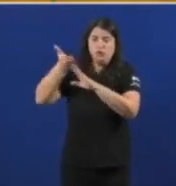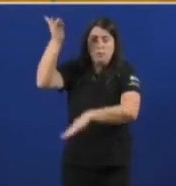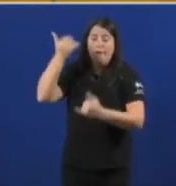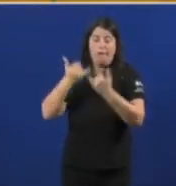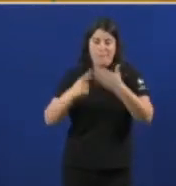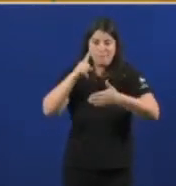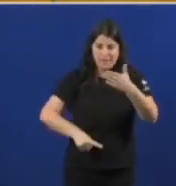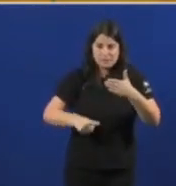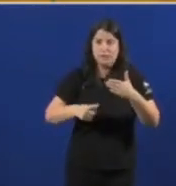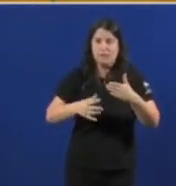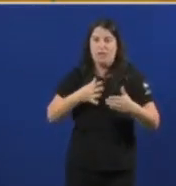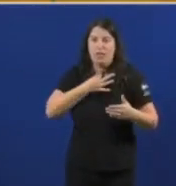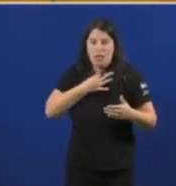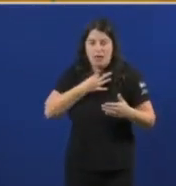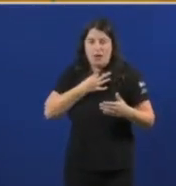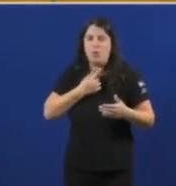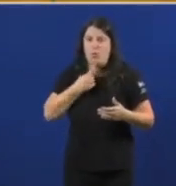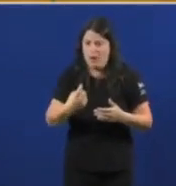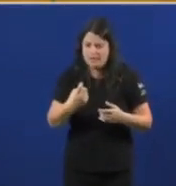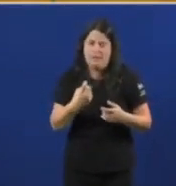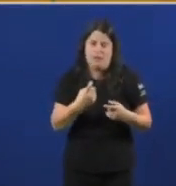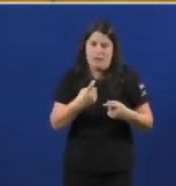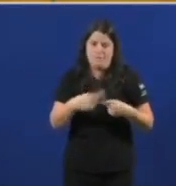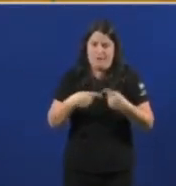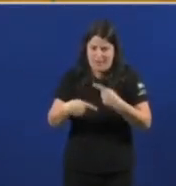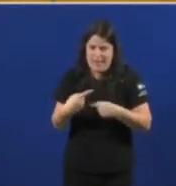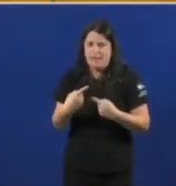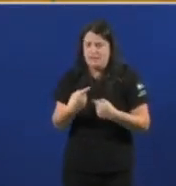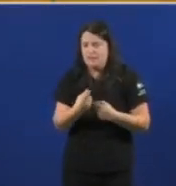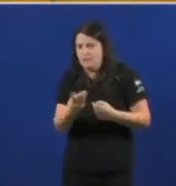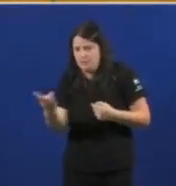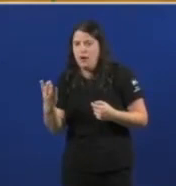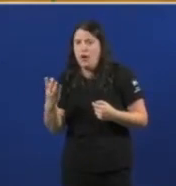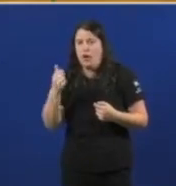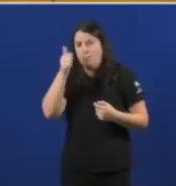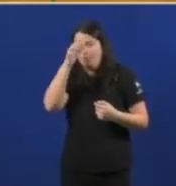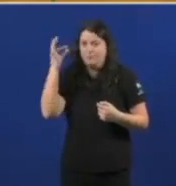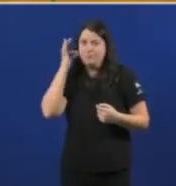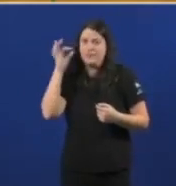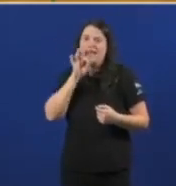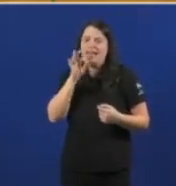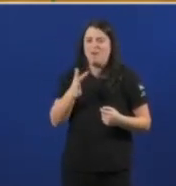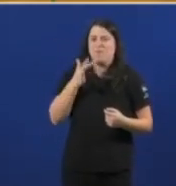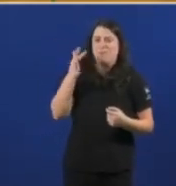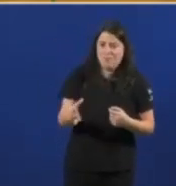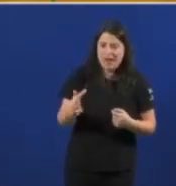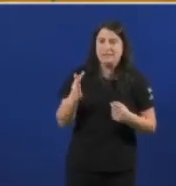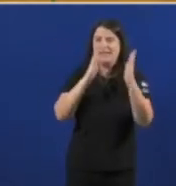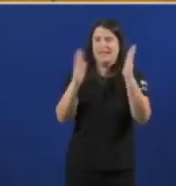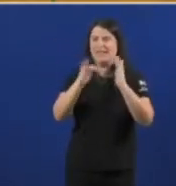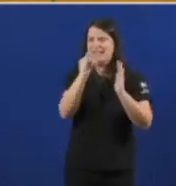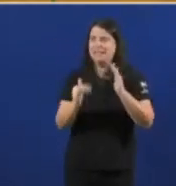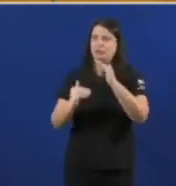mes sexa misión imposible para moitísimos galegos e galegas e, ademais, é unha dificultade engadida para sair da